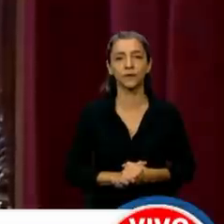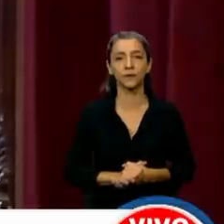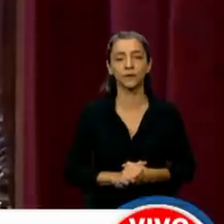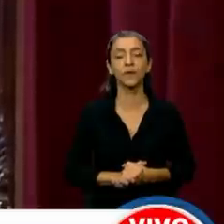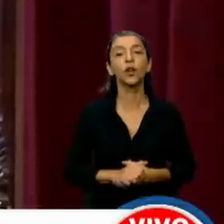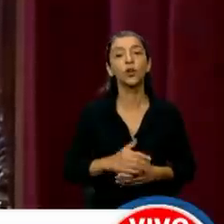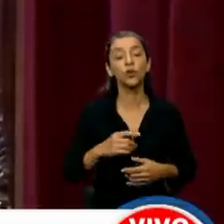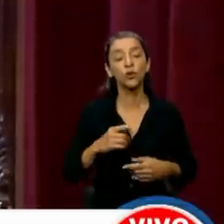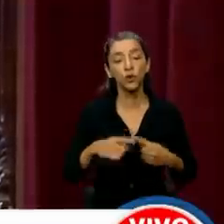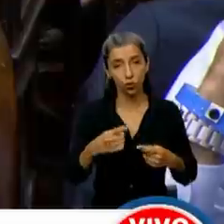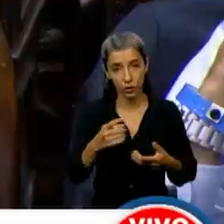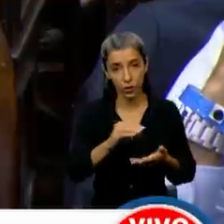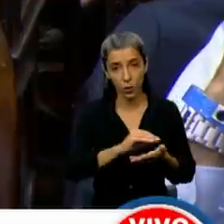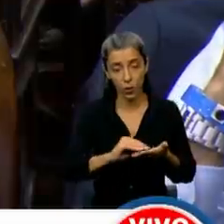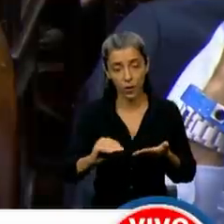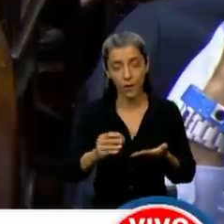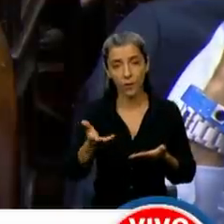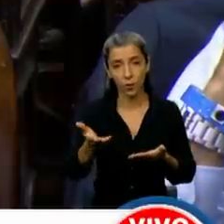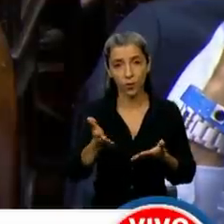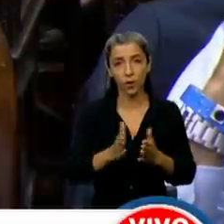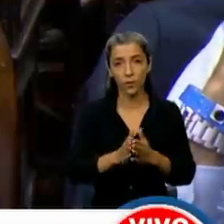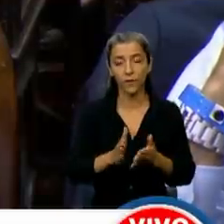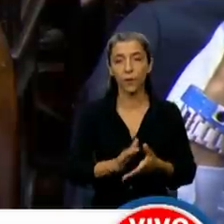continúe diputado hackman por favor